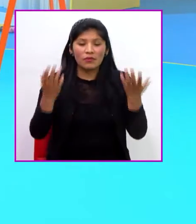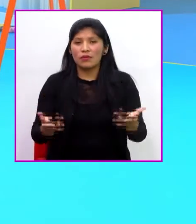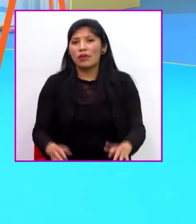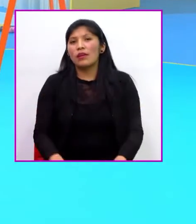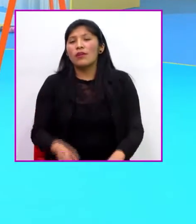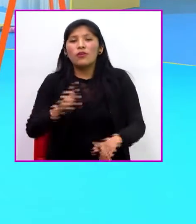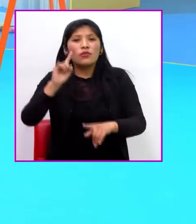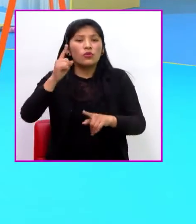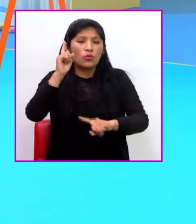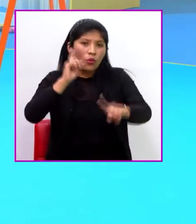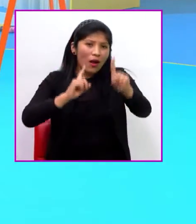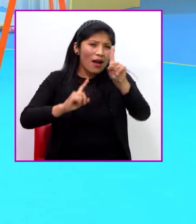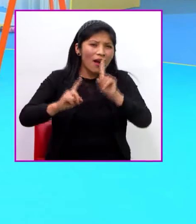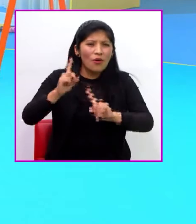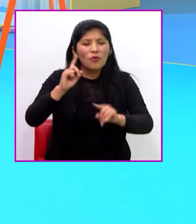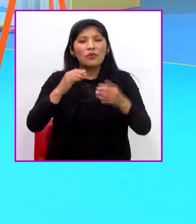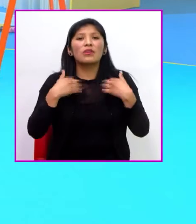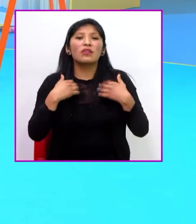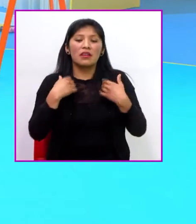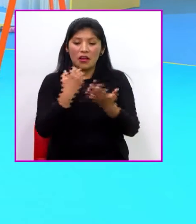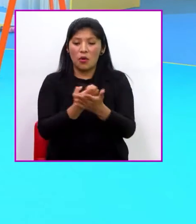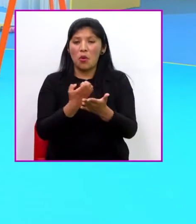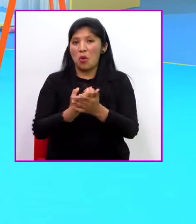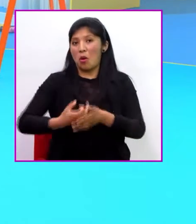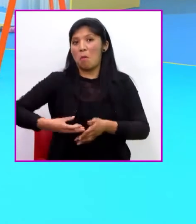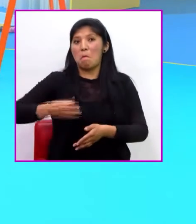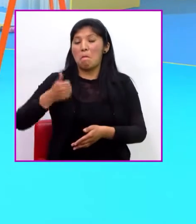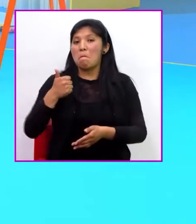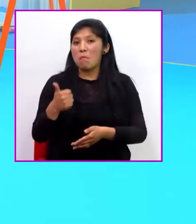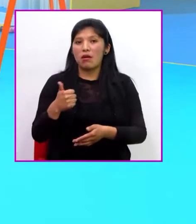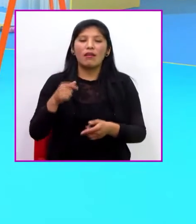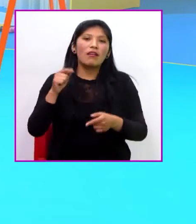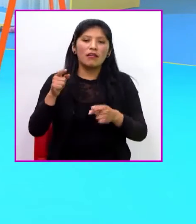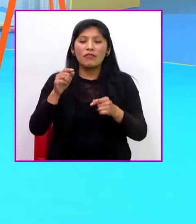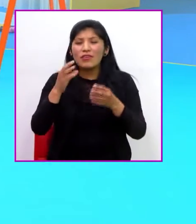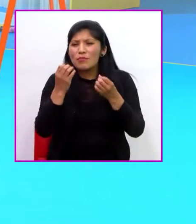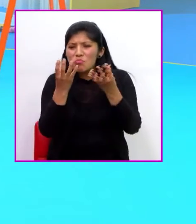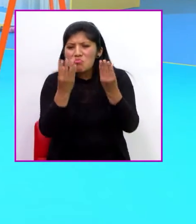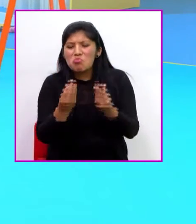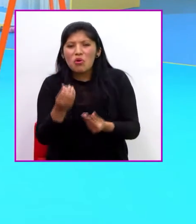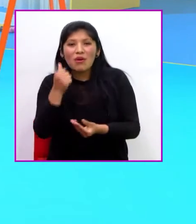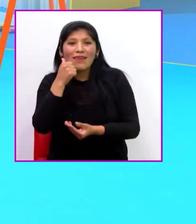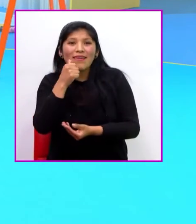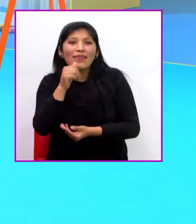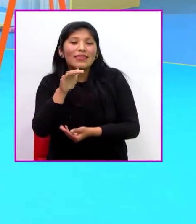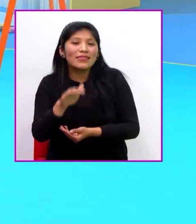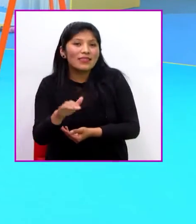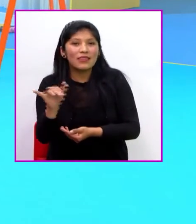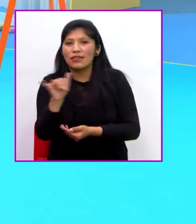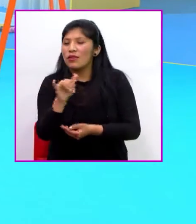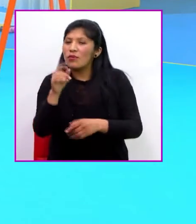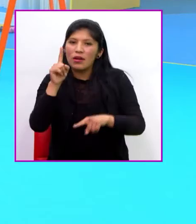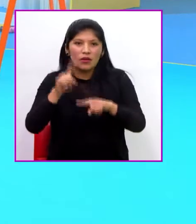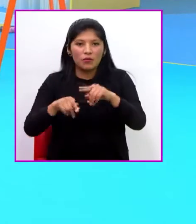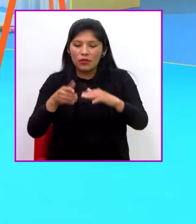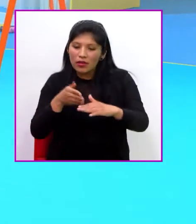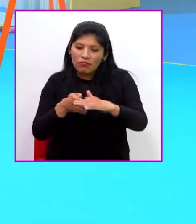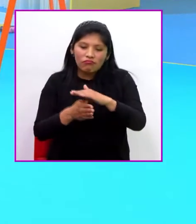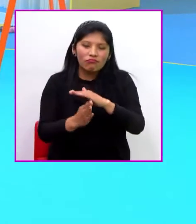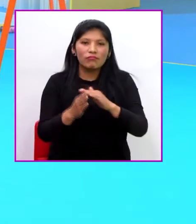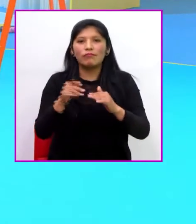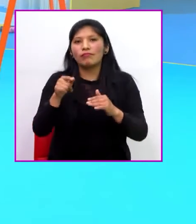aquellos que tenían muchos recursos económicos. Y muy pocas niñas podían acceder también a la escuela, a la